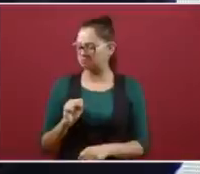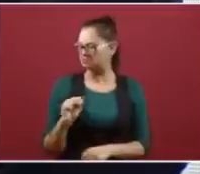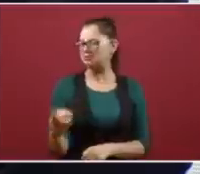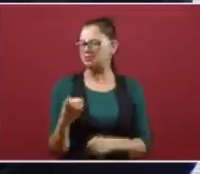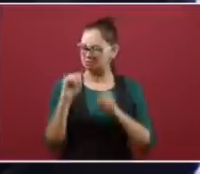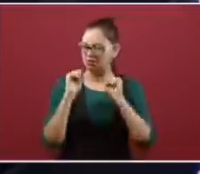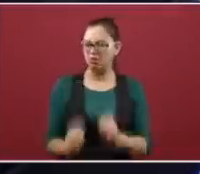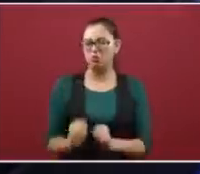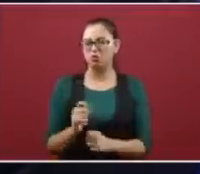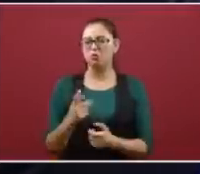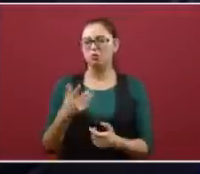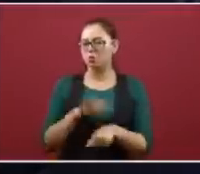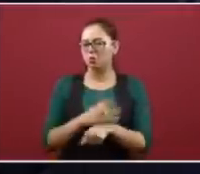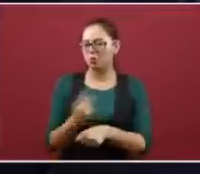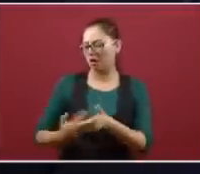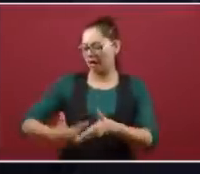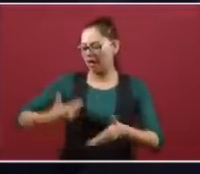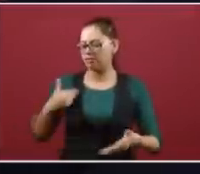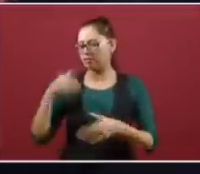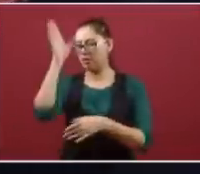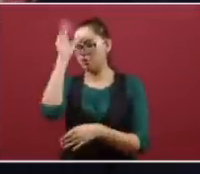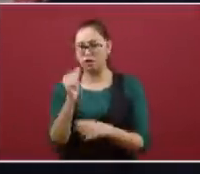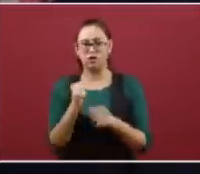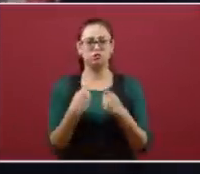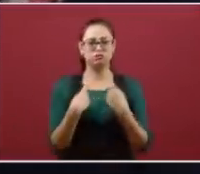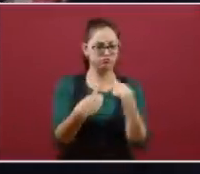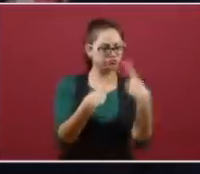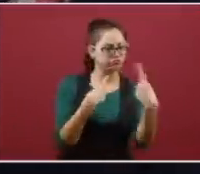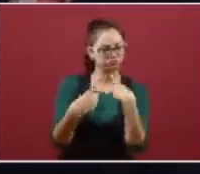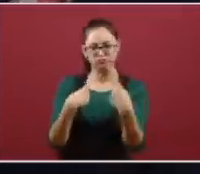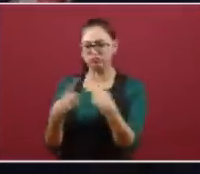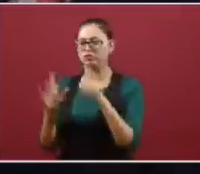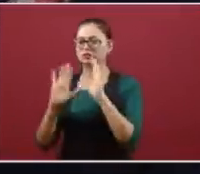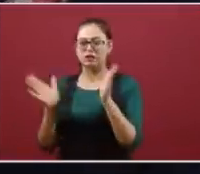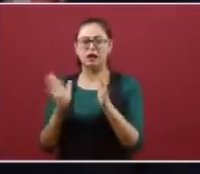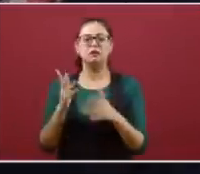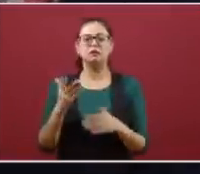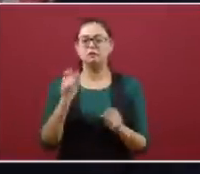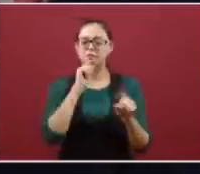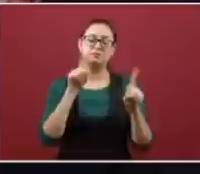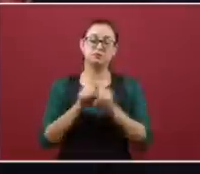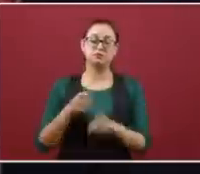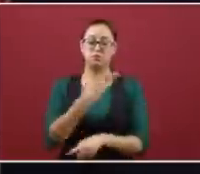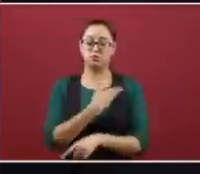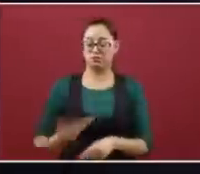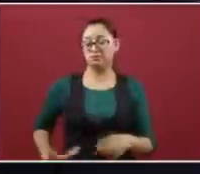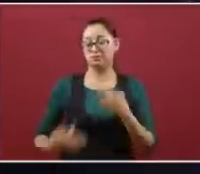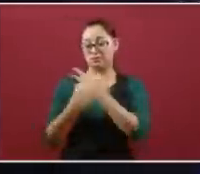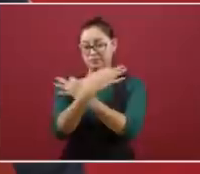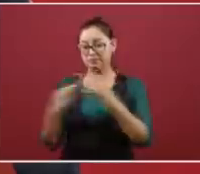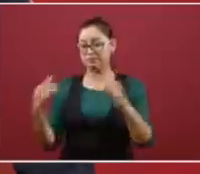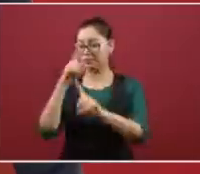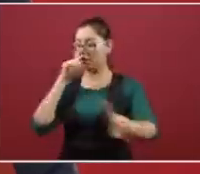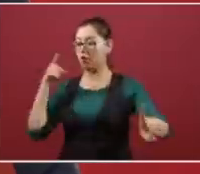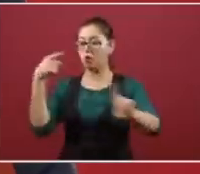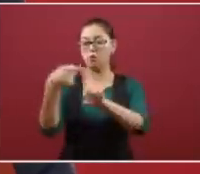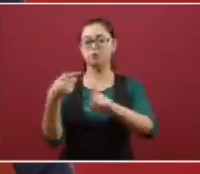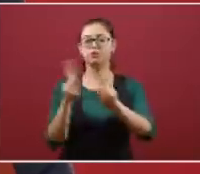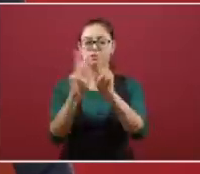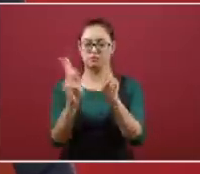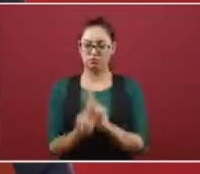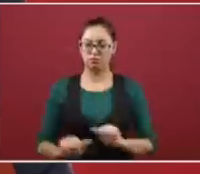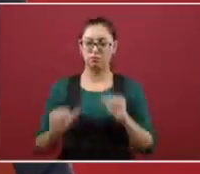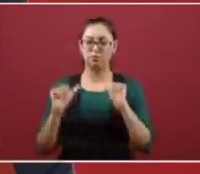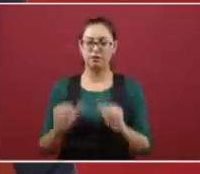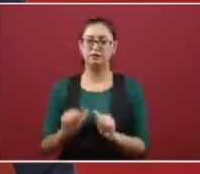del acuerdo que tiene en la ruta que ha marcado el presidente para construir la paz y garantizar la